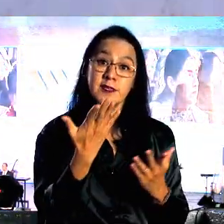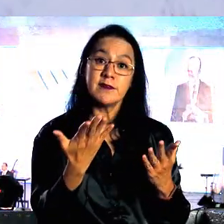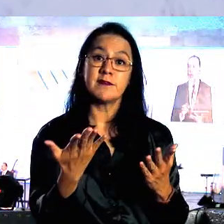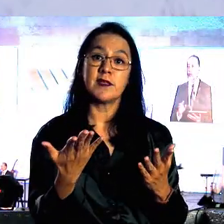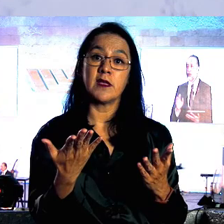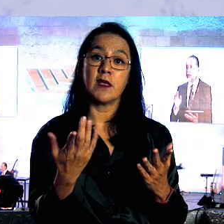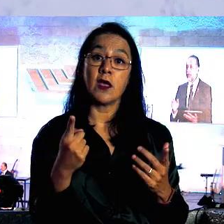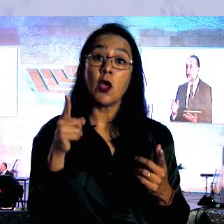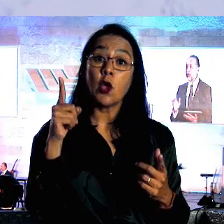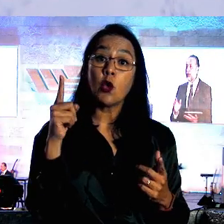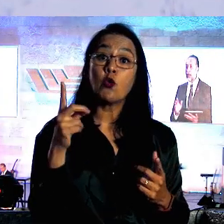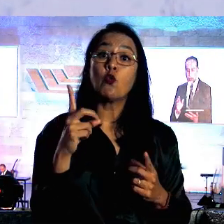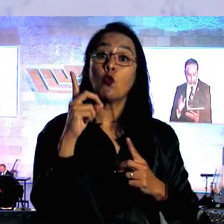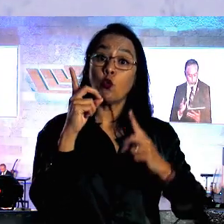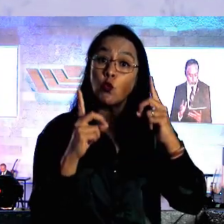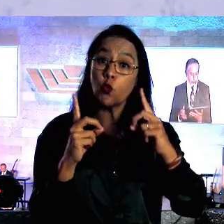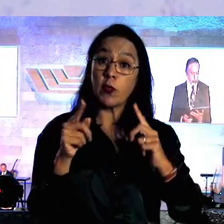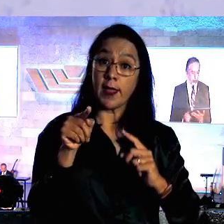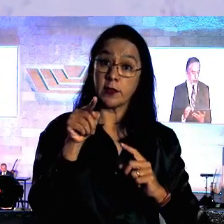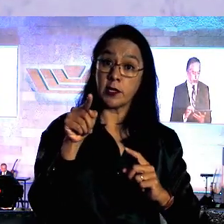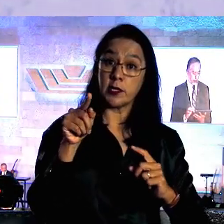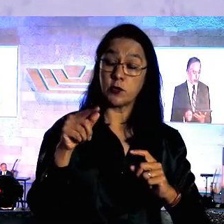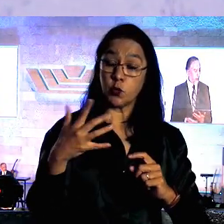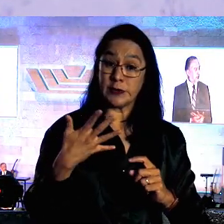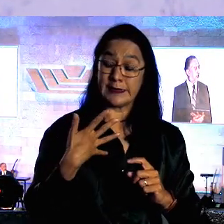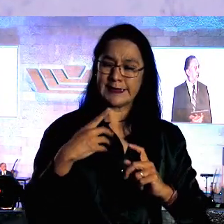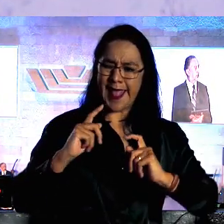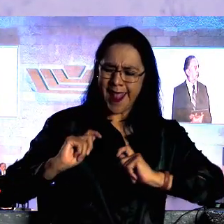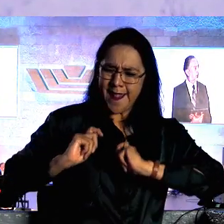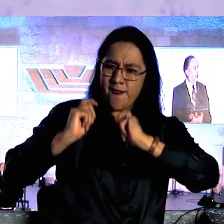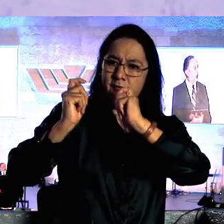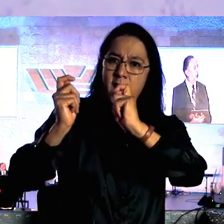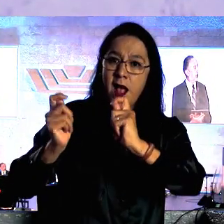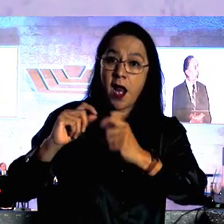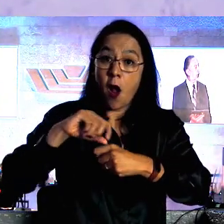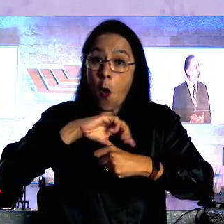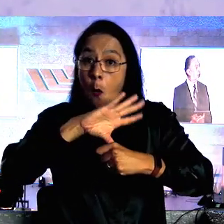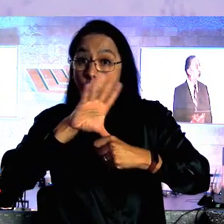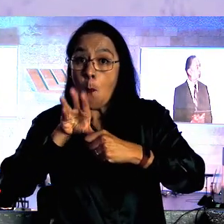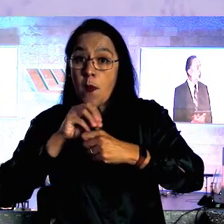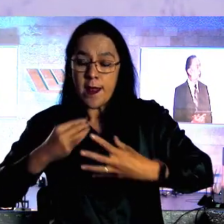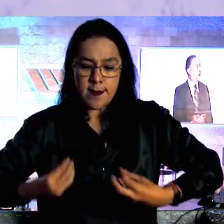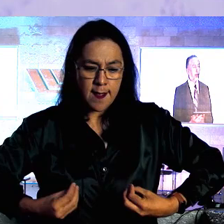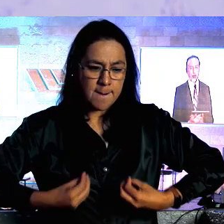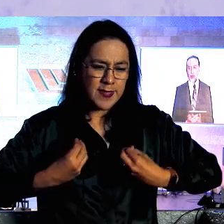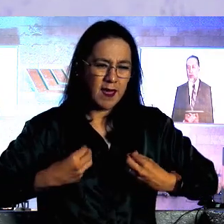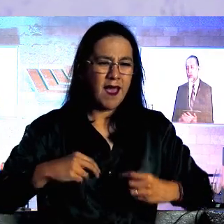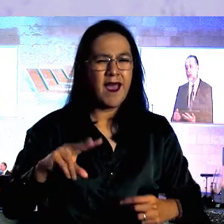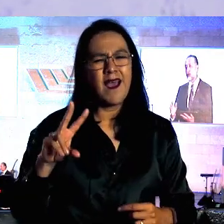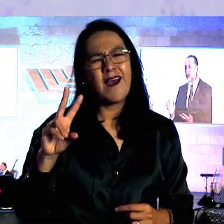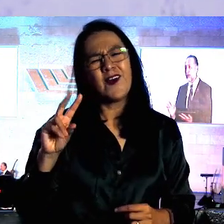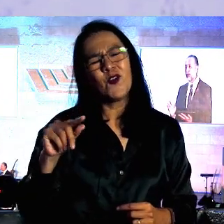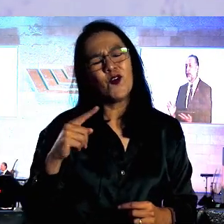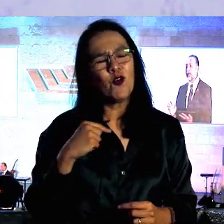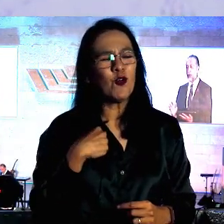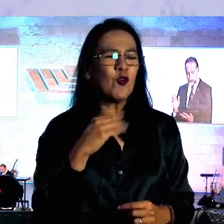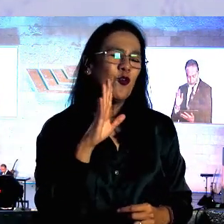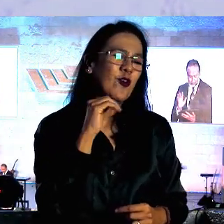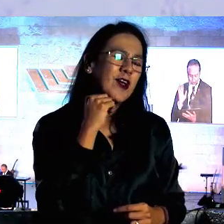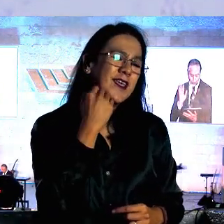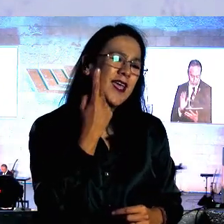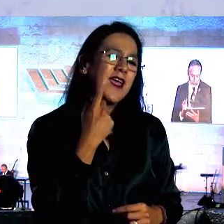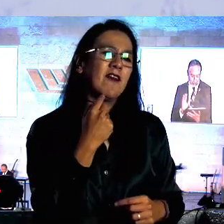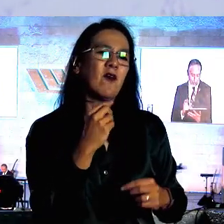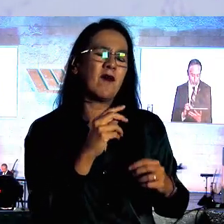has dudado si te tienes que entregar a Jesucristo por completo si te quiero vivir un ratito más en el mundo y a lo mejor cuando sea más viejito